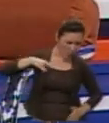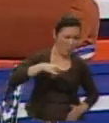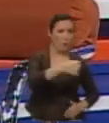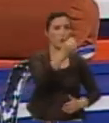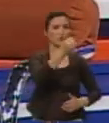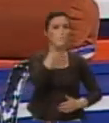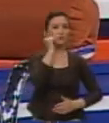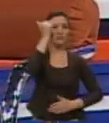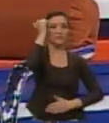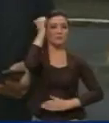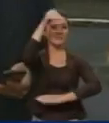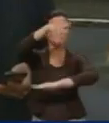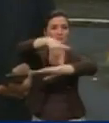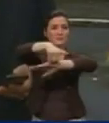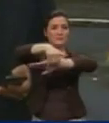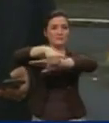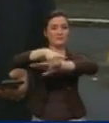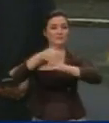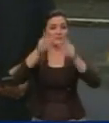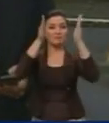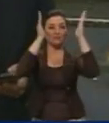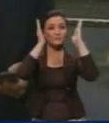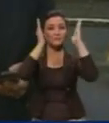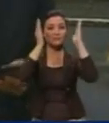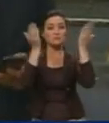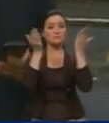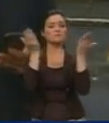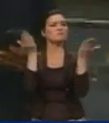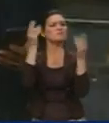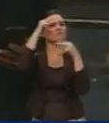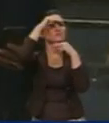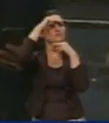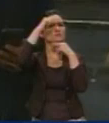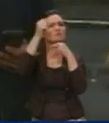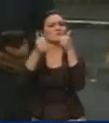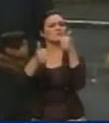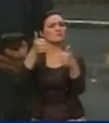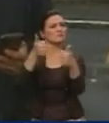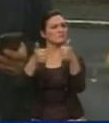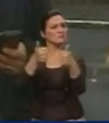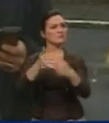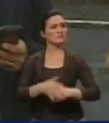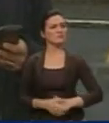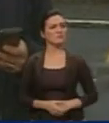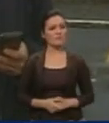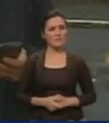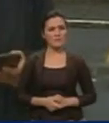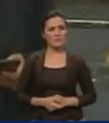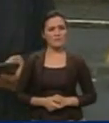tarde en este sector. Andrea, te escuchamos. ¿Cuáles son las novedades a esta hora de la mañana?